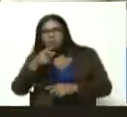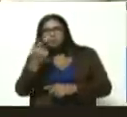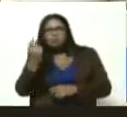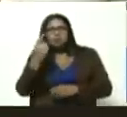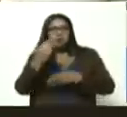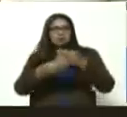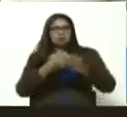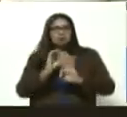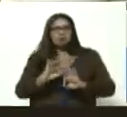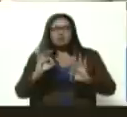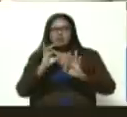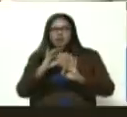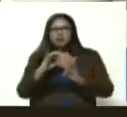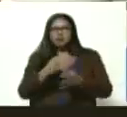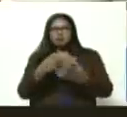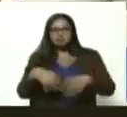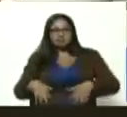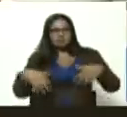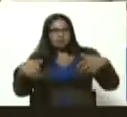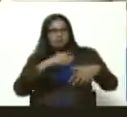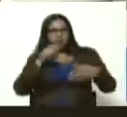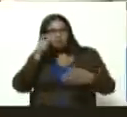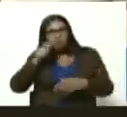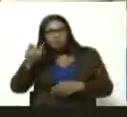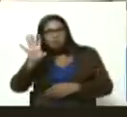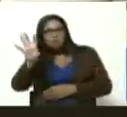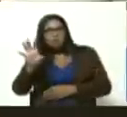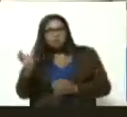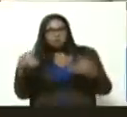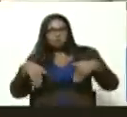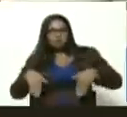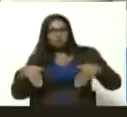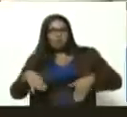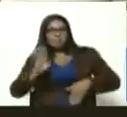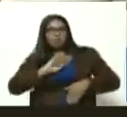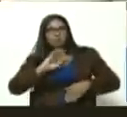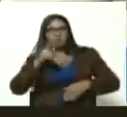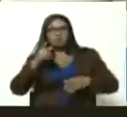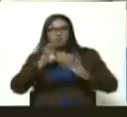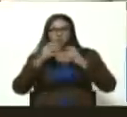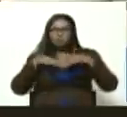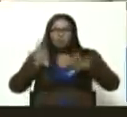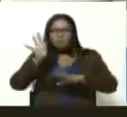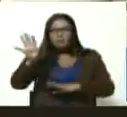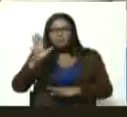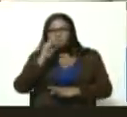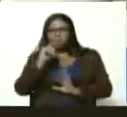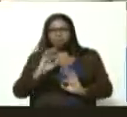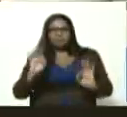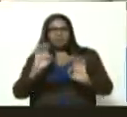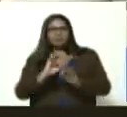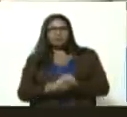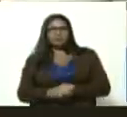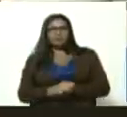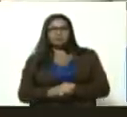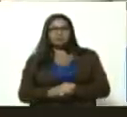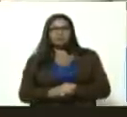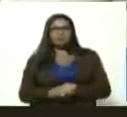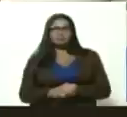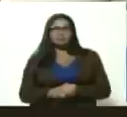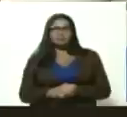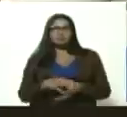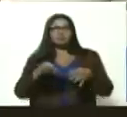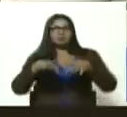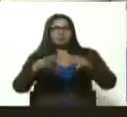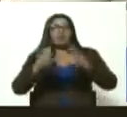generador nada de riqueza para este país para su bolsillo sí pero en riqueza para este país no ha sembrado una hectárea de magia en